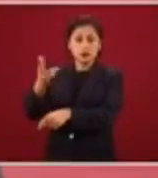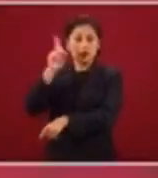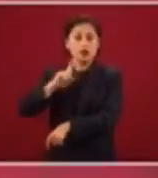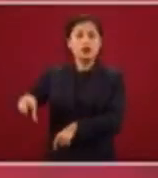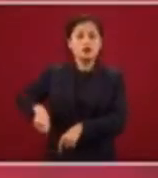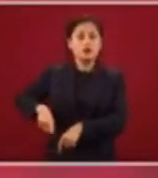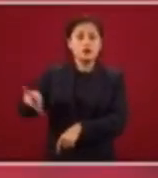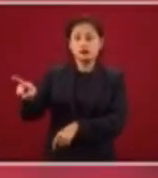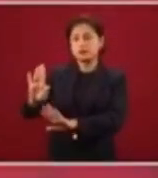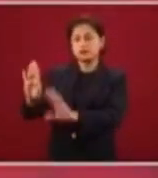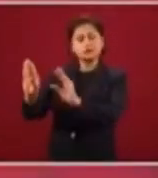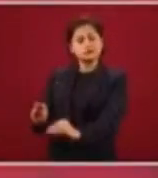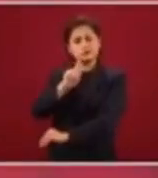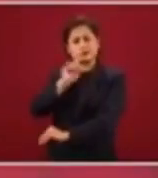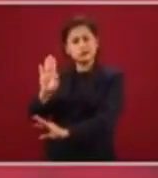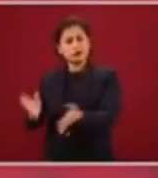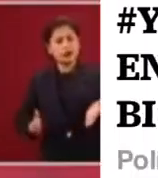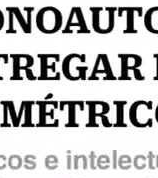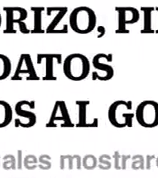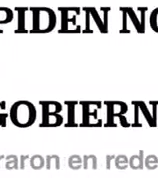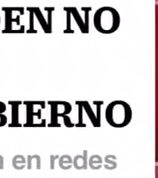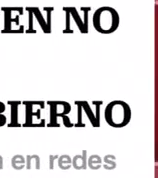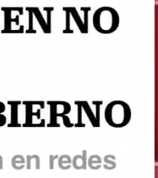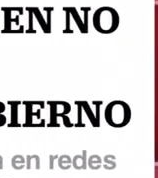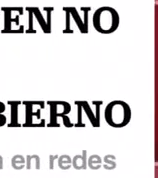no insistiera, que no nos metamos en eso.